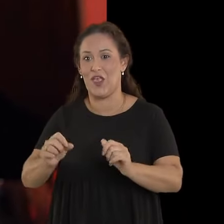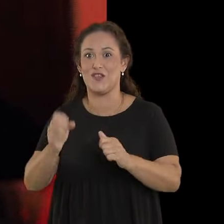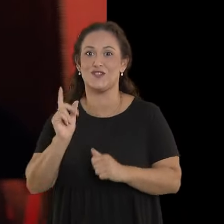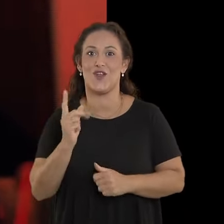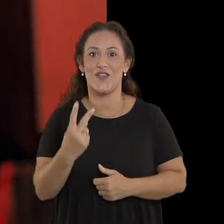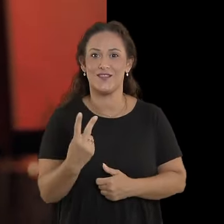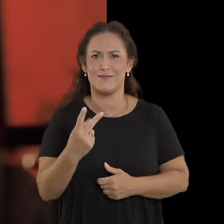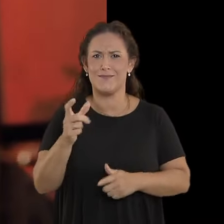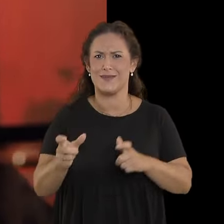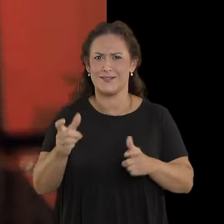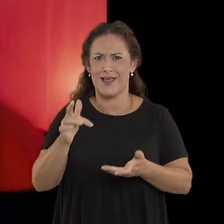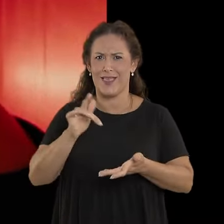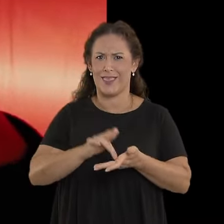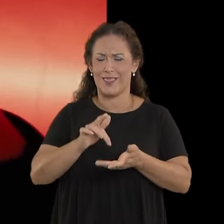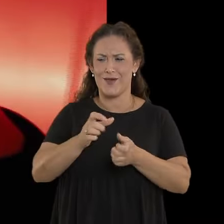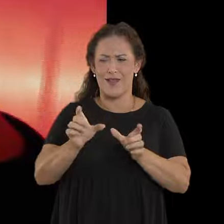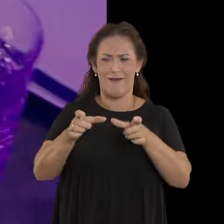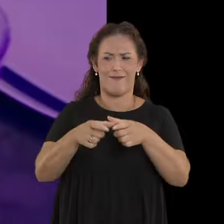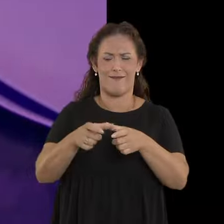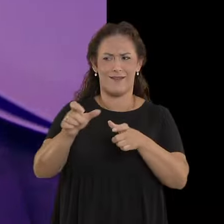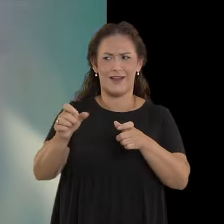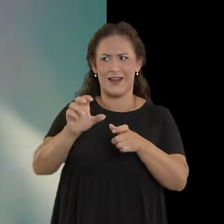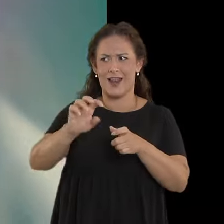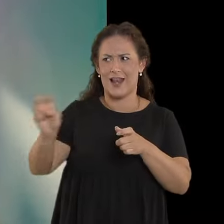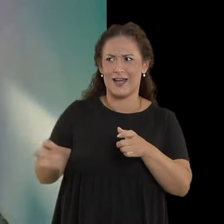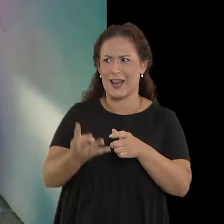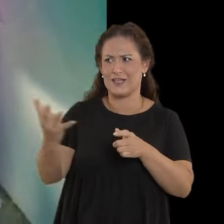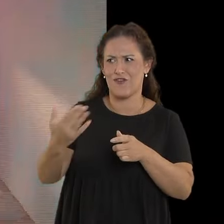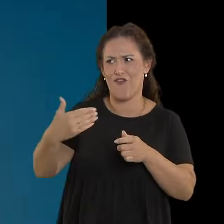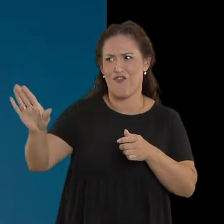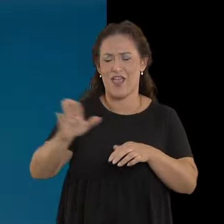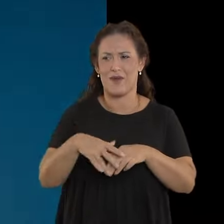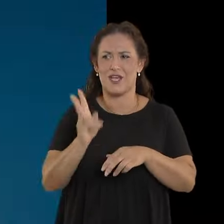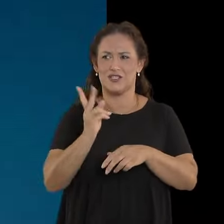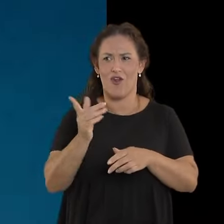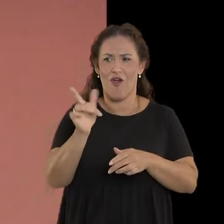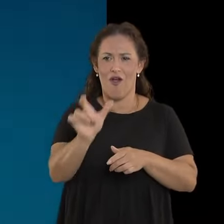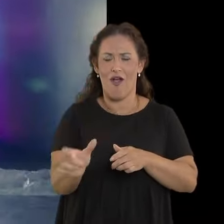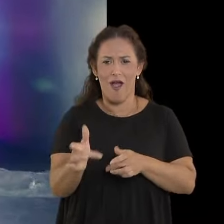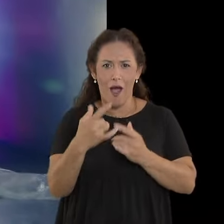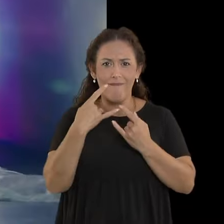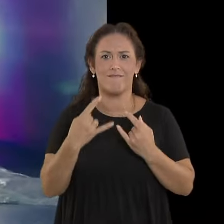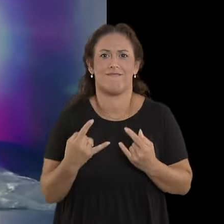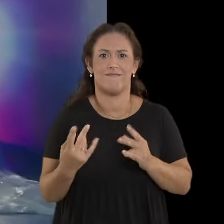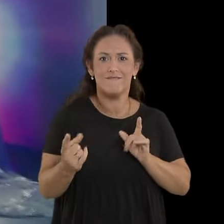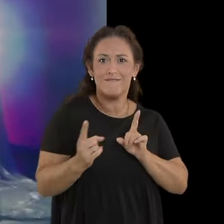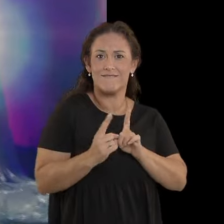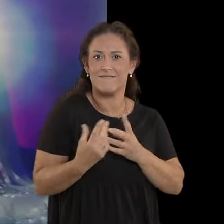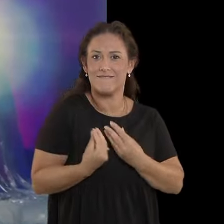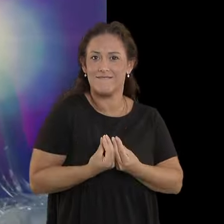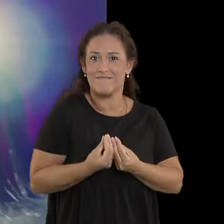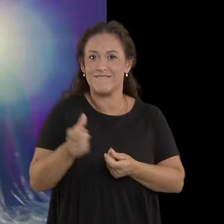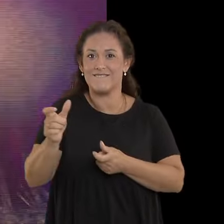¿Quién no ha querido que desapareciera el resto para quedarse a solas con su love? Y será difícil, baby, nadie dijo que